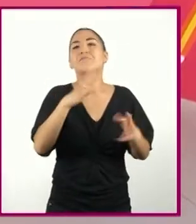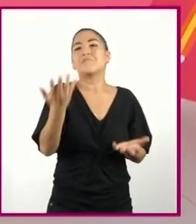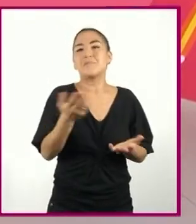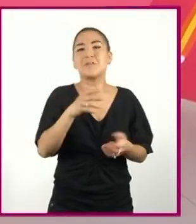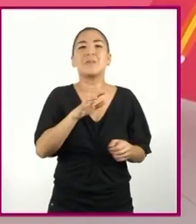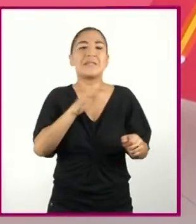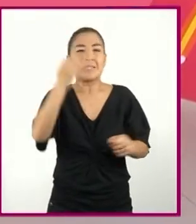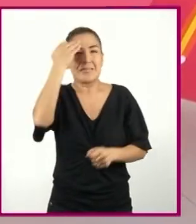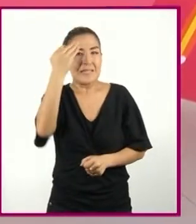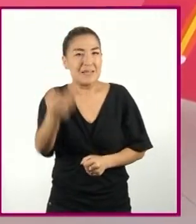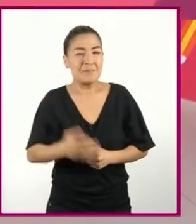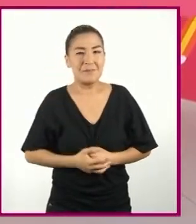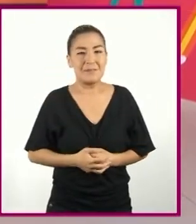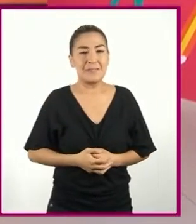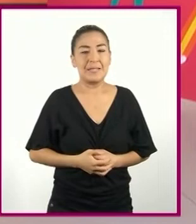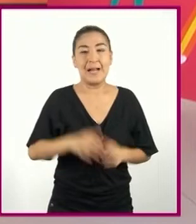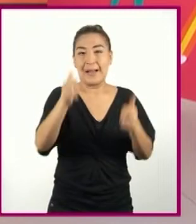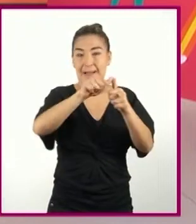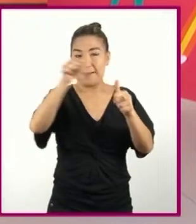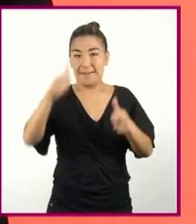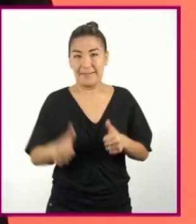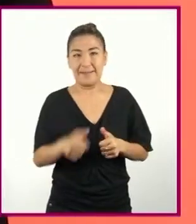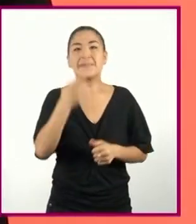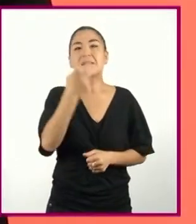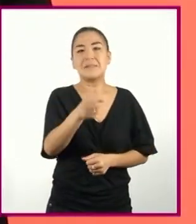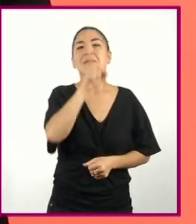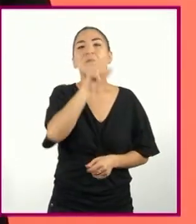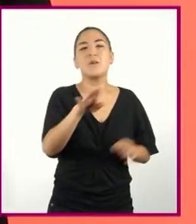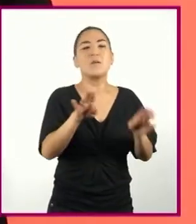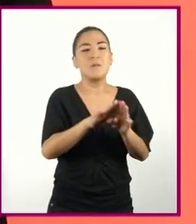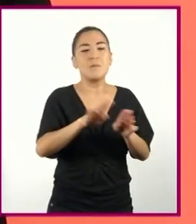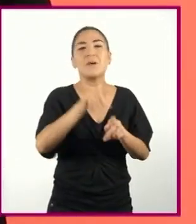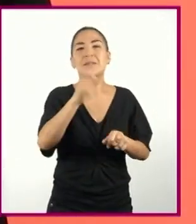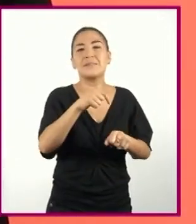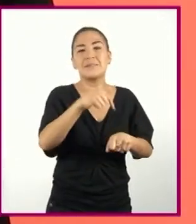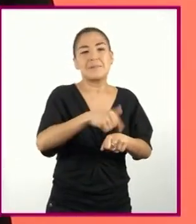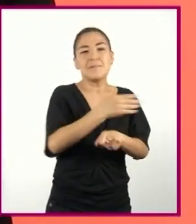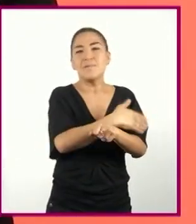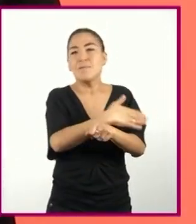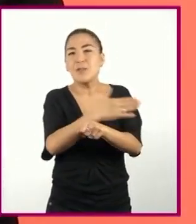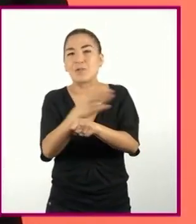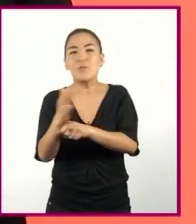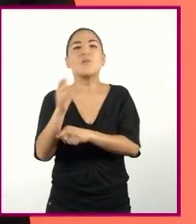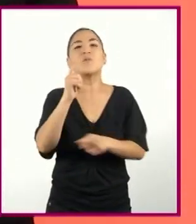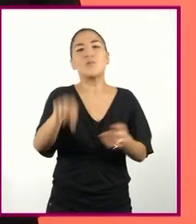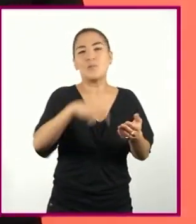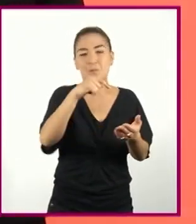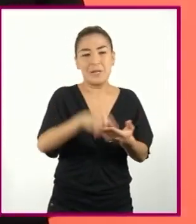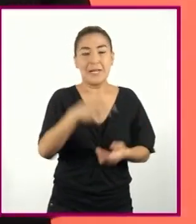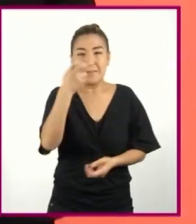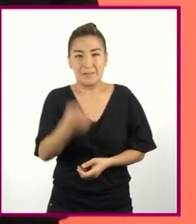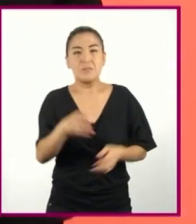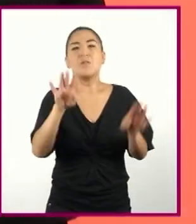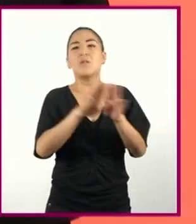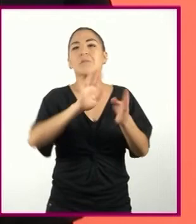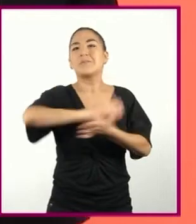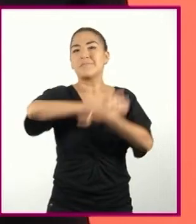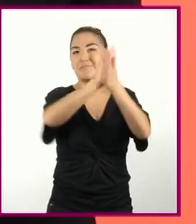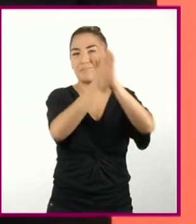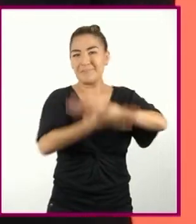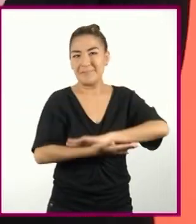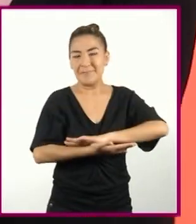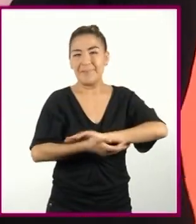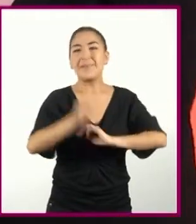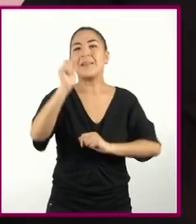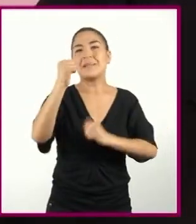espacio. El arte tiene una temporalidad dentro de su espacio, el cual es transformado a partir